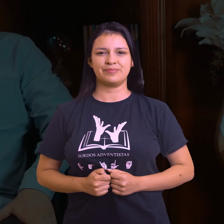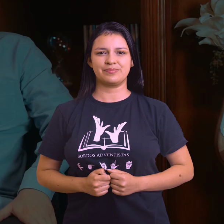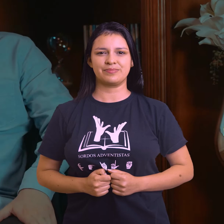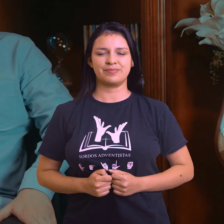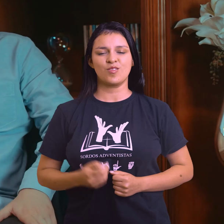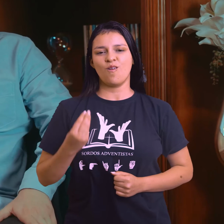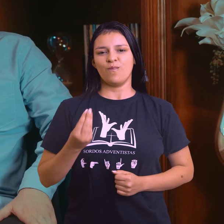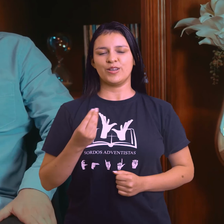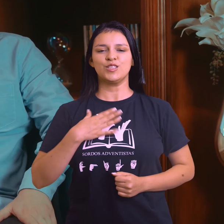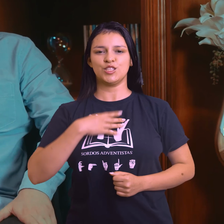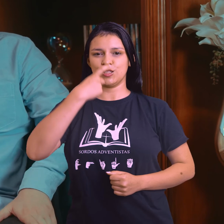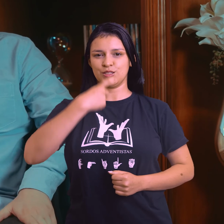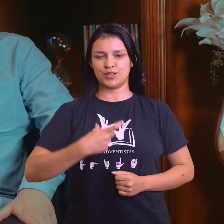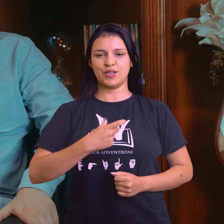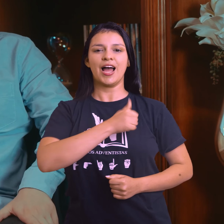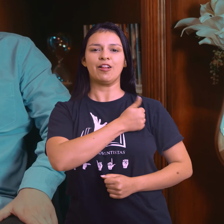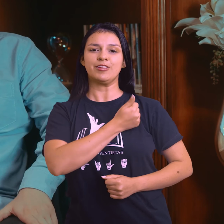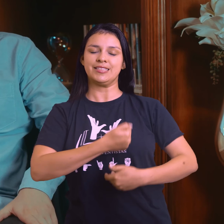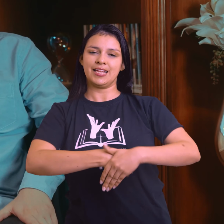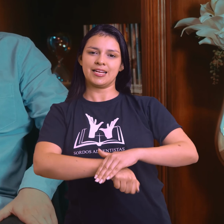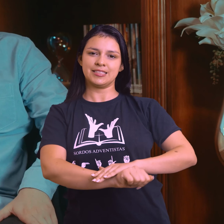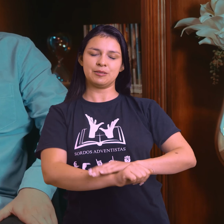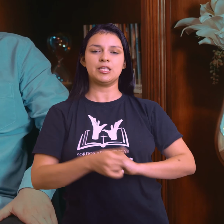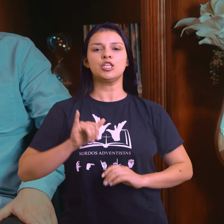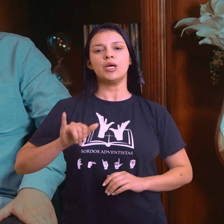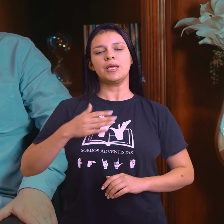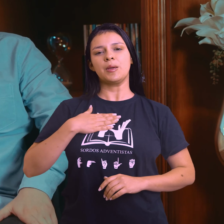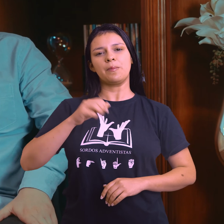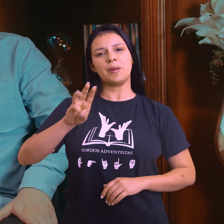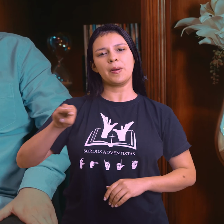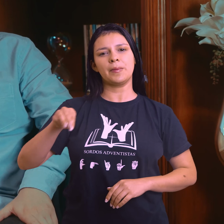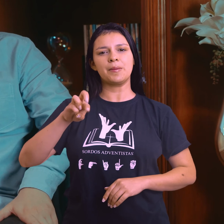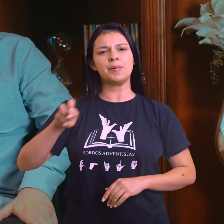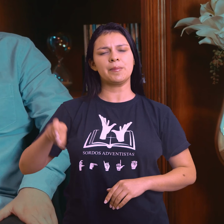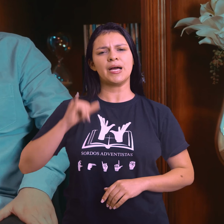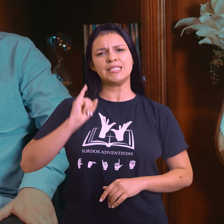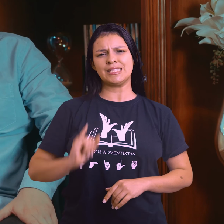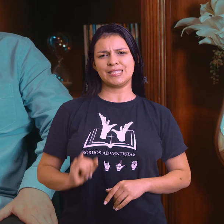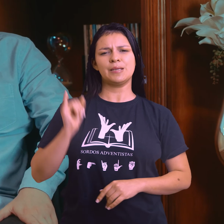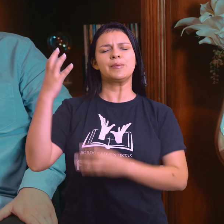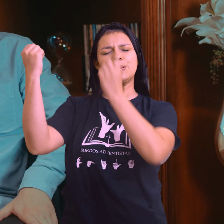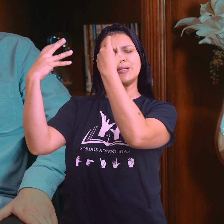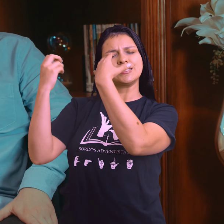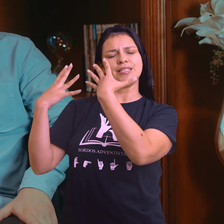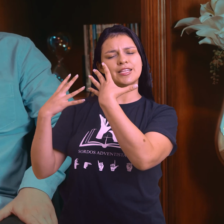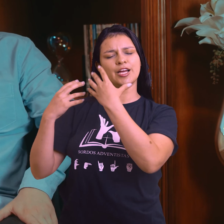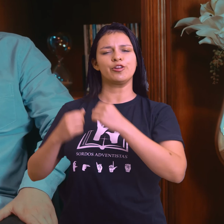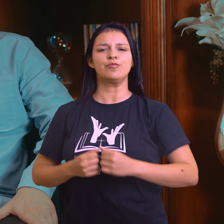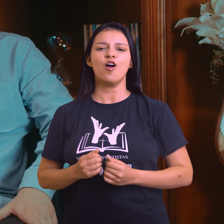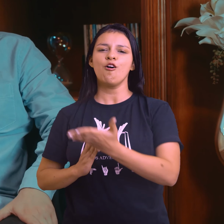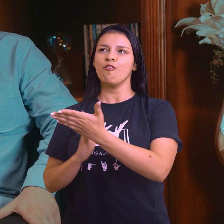Bueno, yo soy adventista de cuna y mis padres siempre me enseñaron